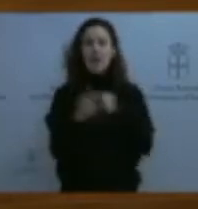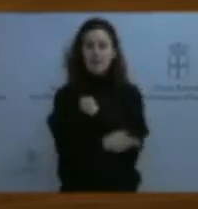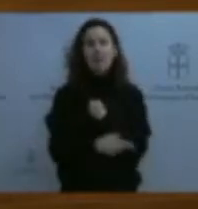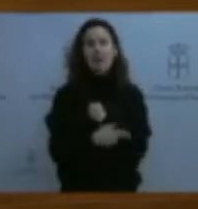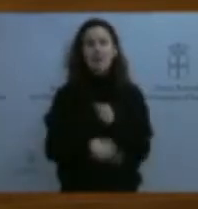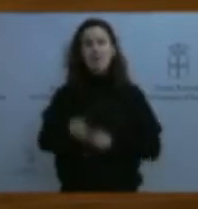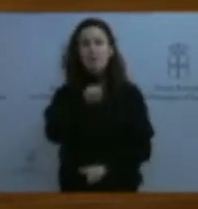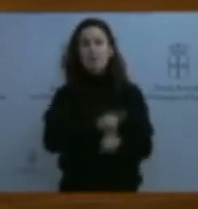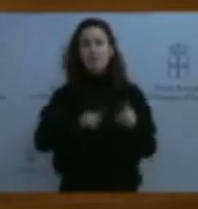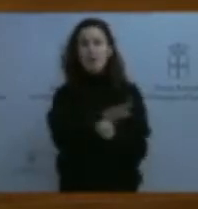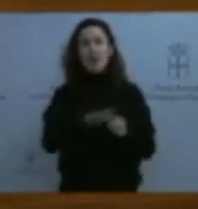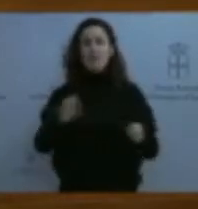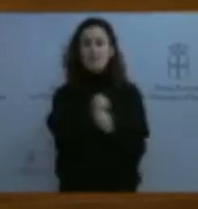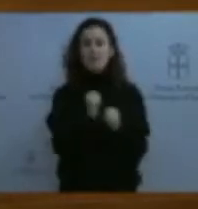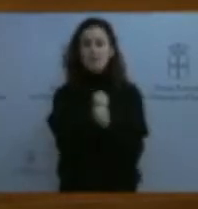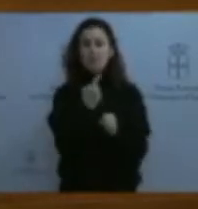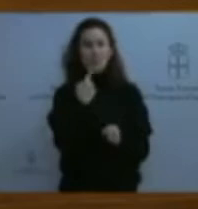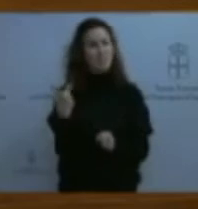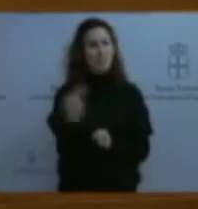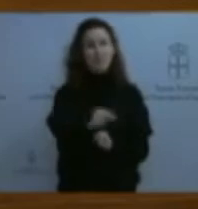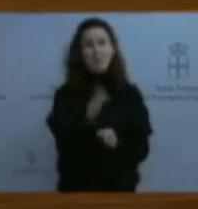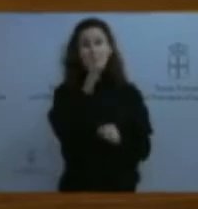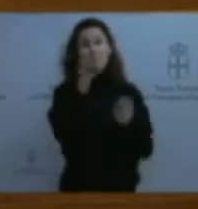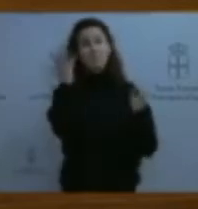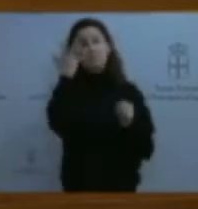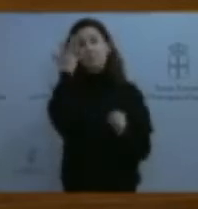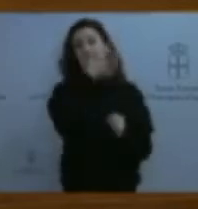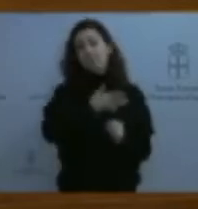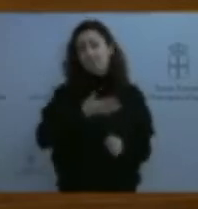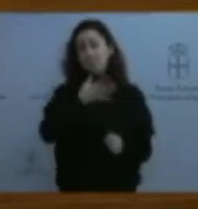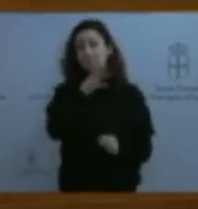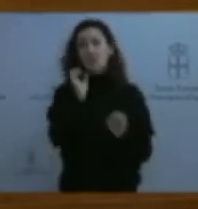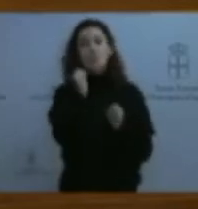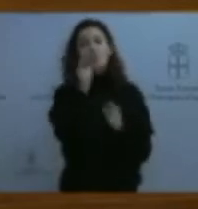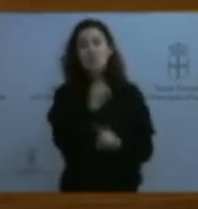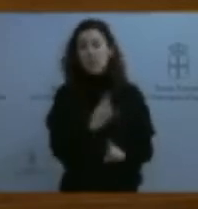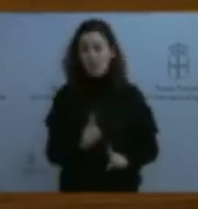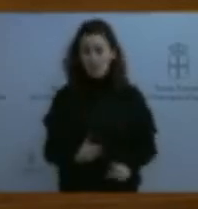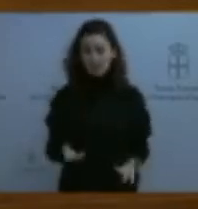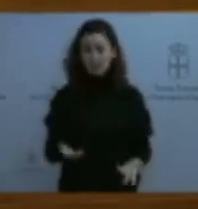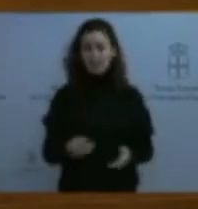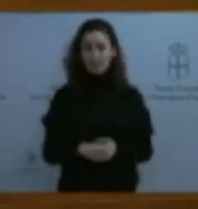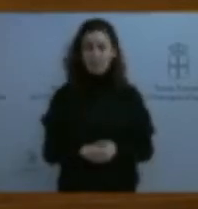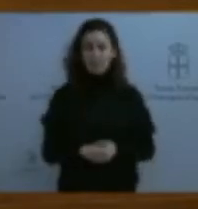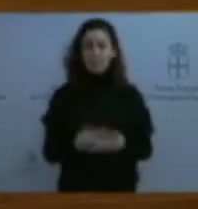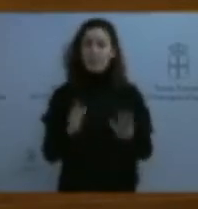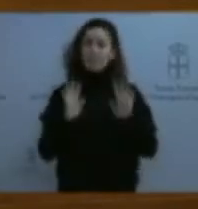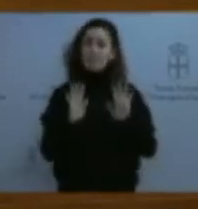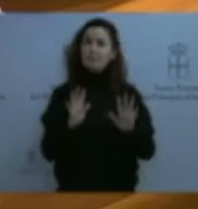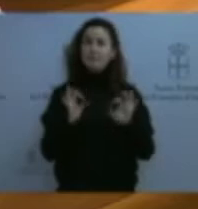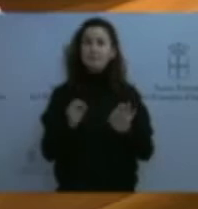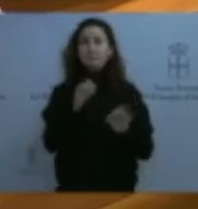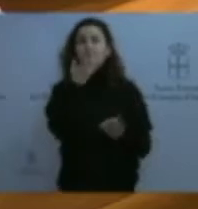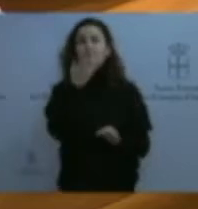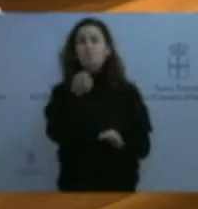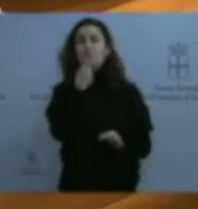laborales. Un recorte invisibilizado porque es donde la tijera pasa más desapercibida. Un extintor de un centro cuya